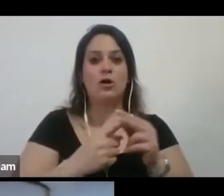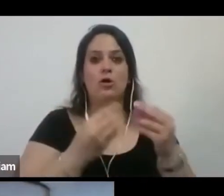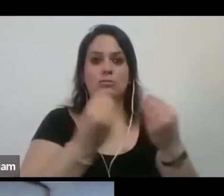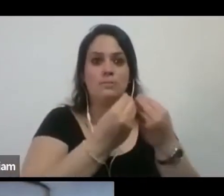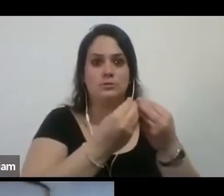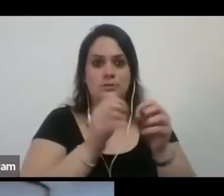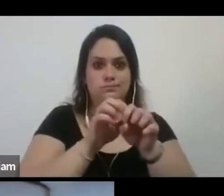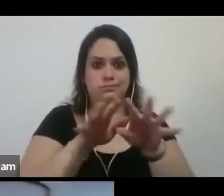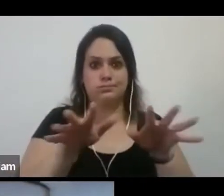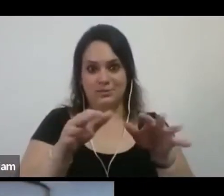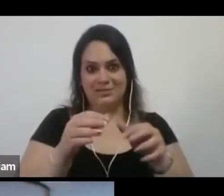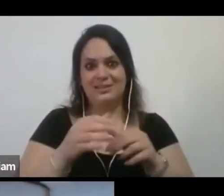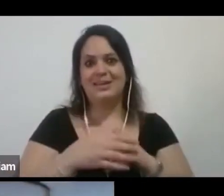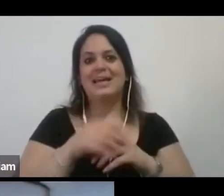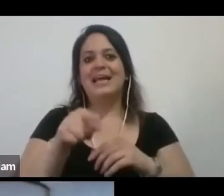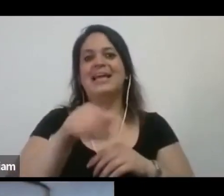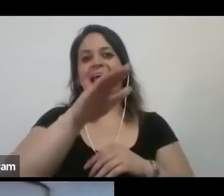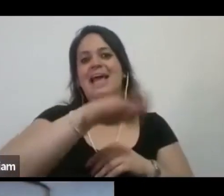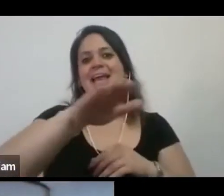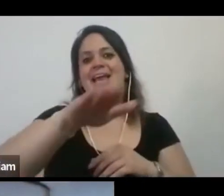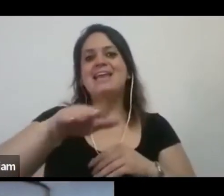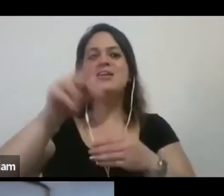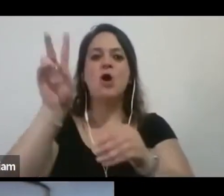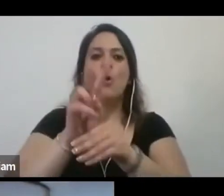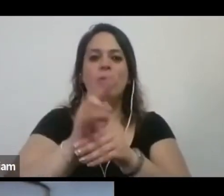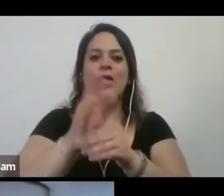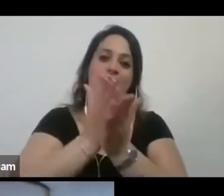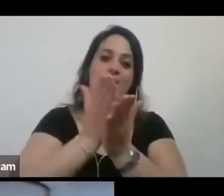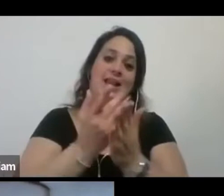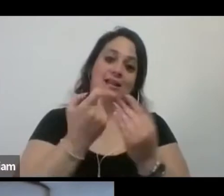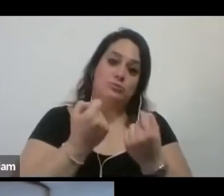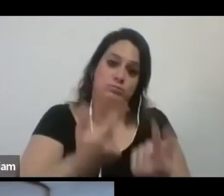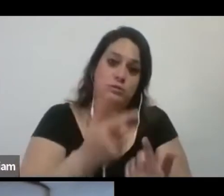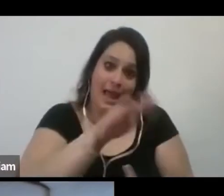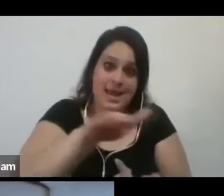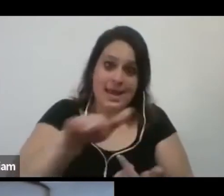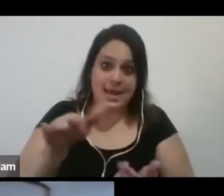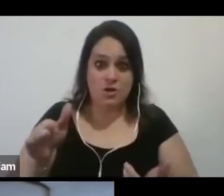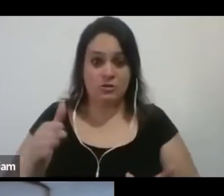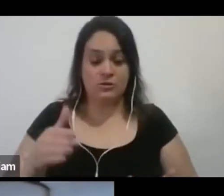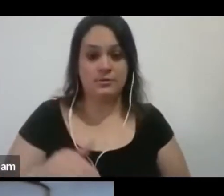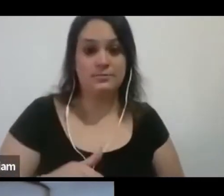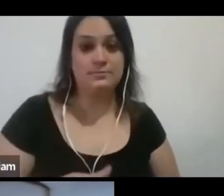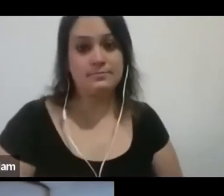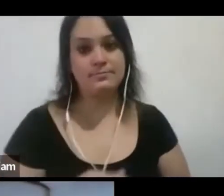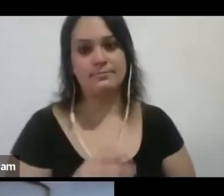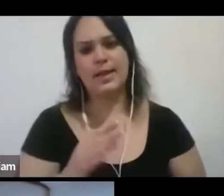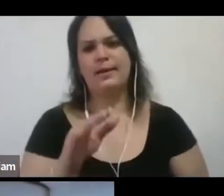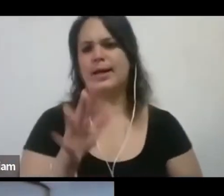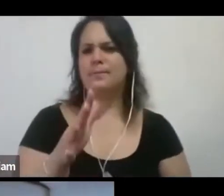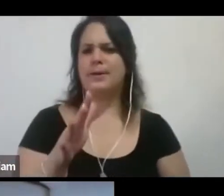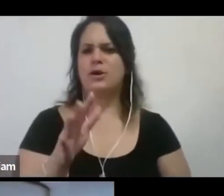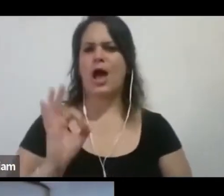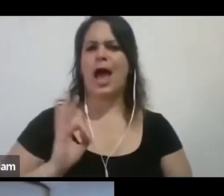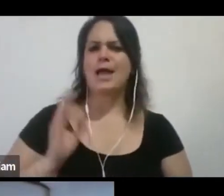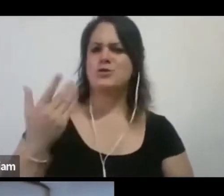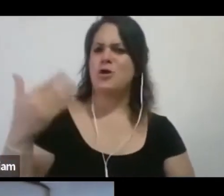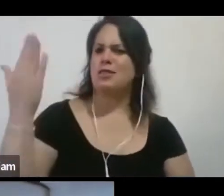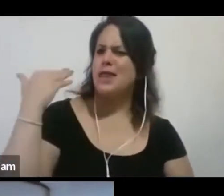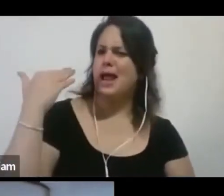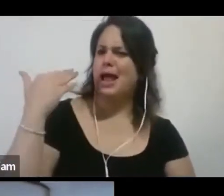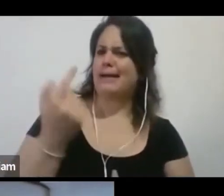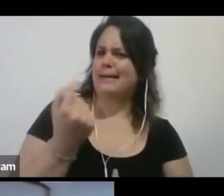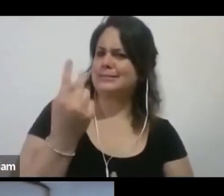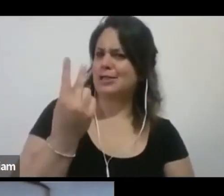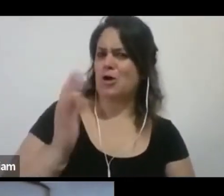dependen de la Dirección de Protección y Restitución de Derechos, hasta que hace un año y medio, un